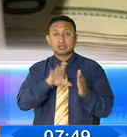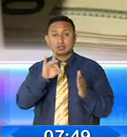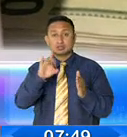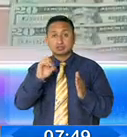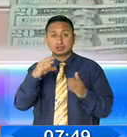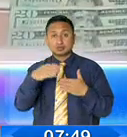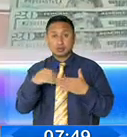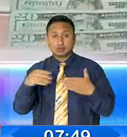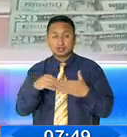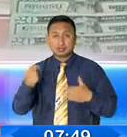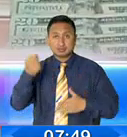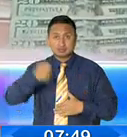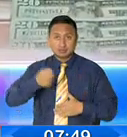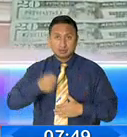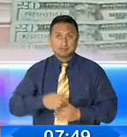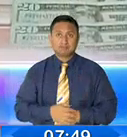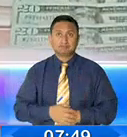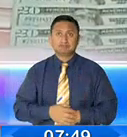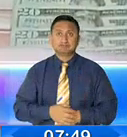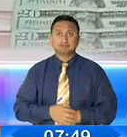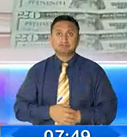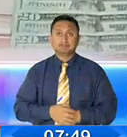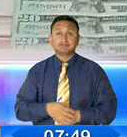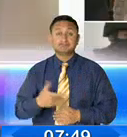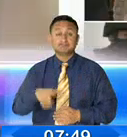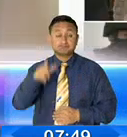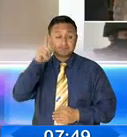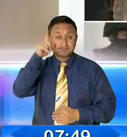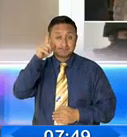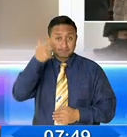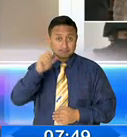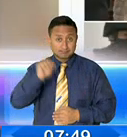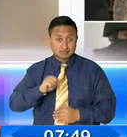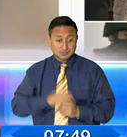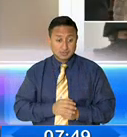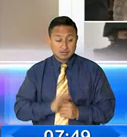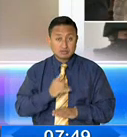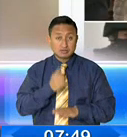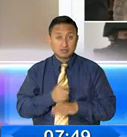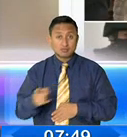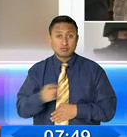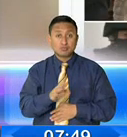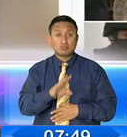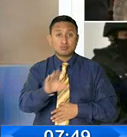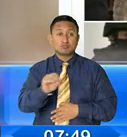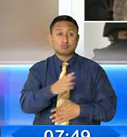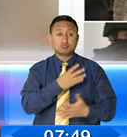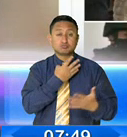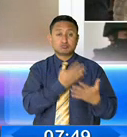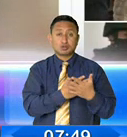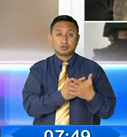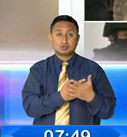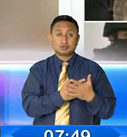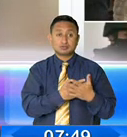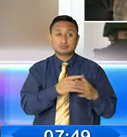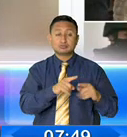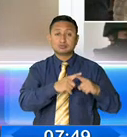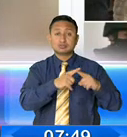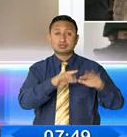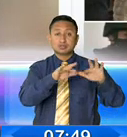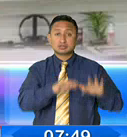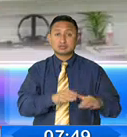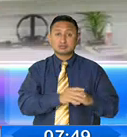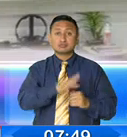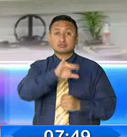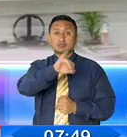$32,580 en efectivo. La Fiscalía también ejecutó la orden de detención contra el exsecretario general de la Presidencia, José